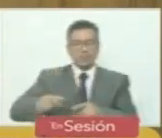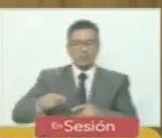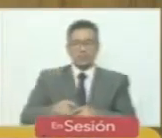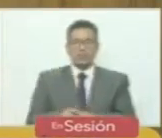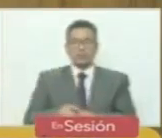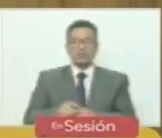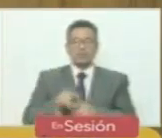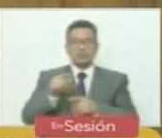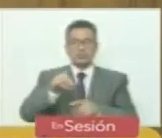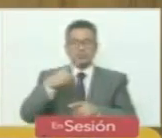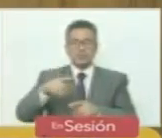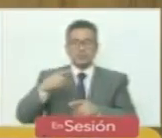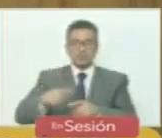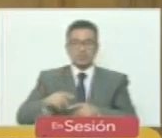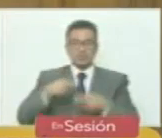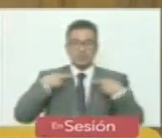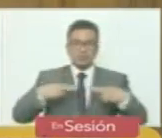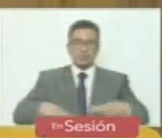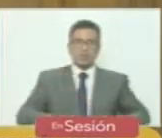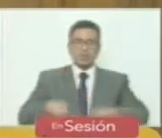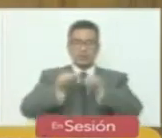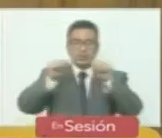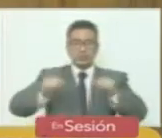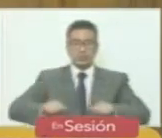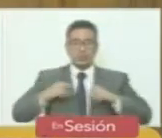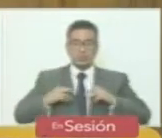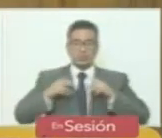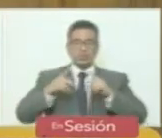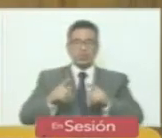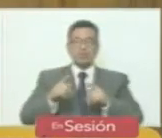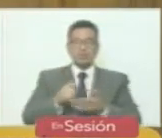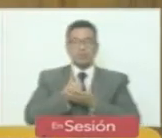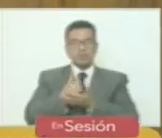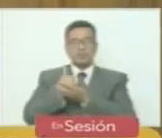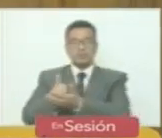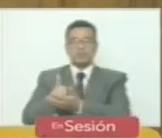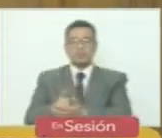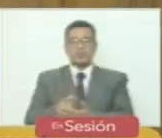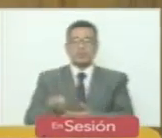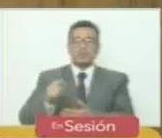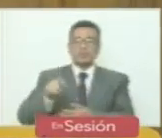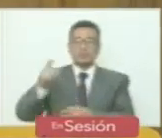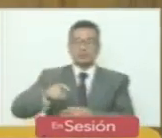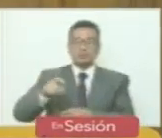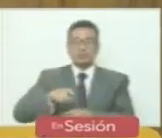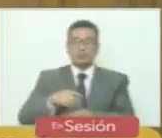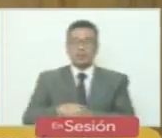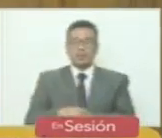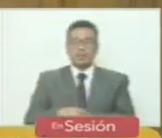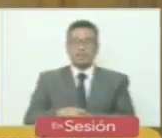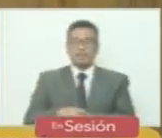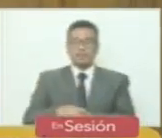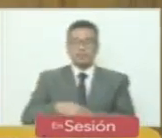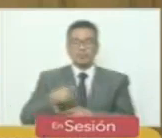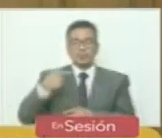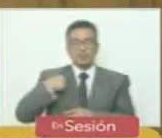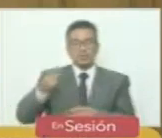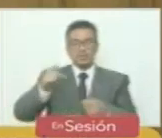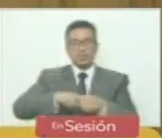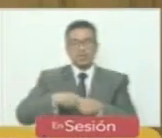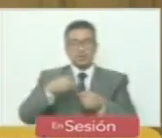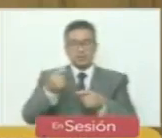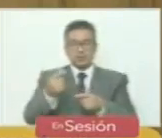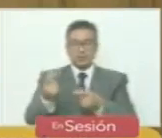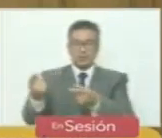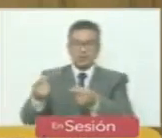afectando el derecho humano de tener un sistema de salud que ayuda a los más necesitados, ya que parte de su